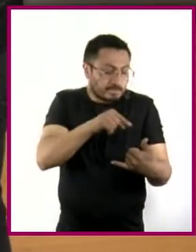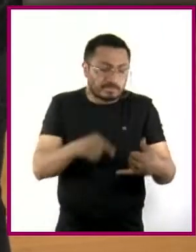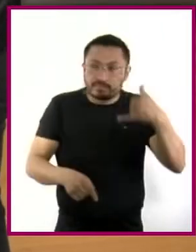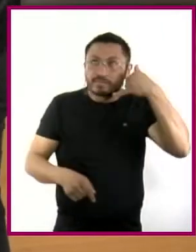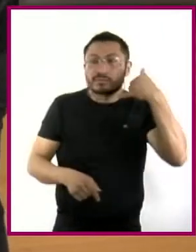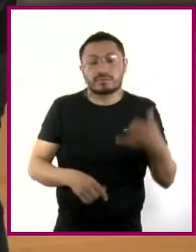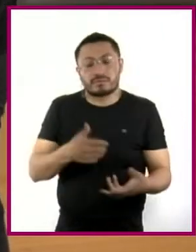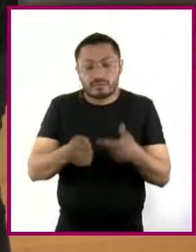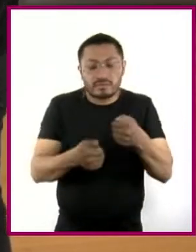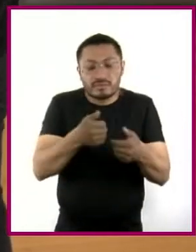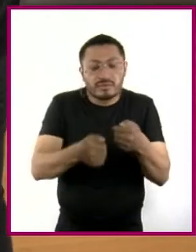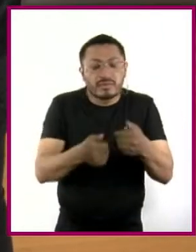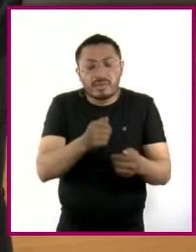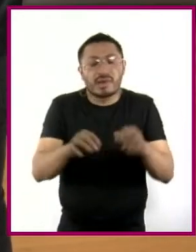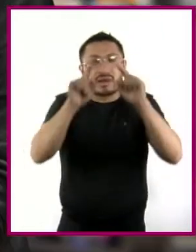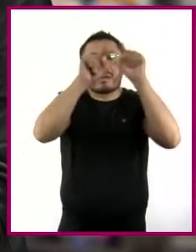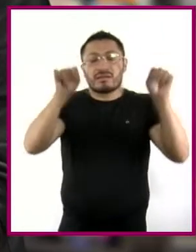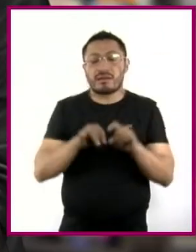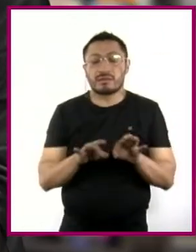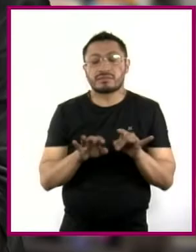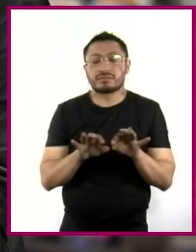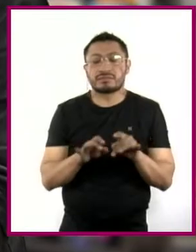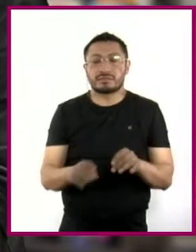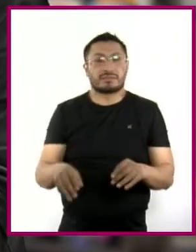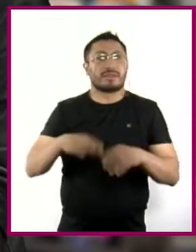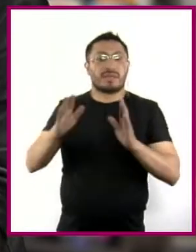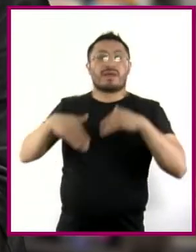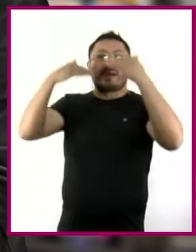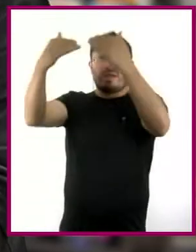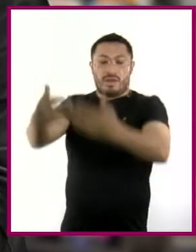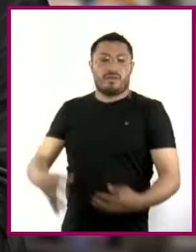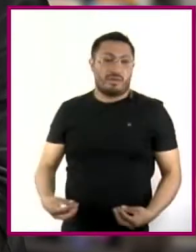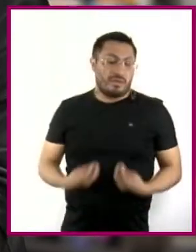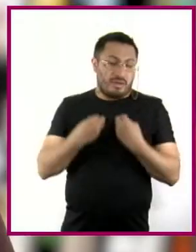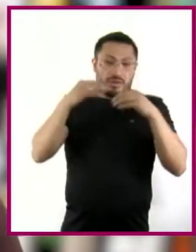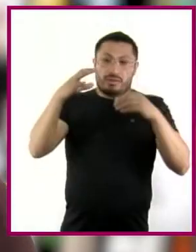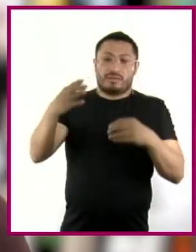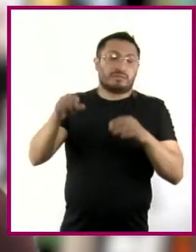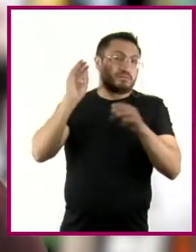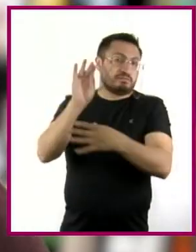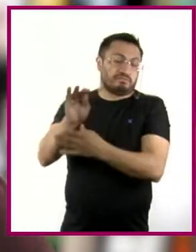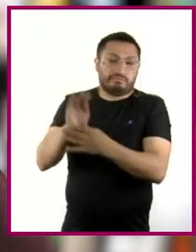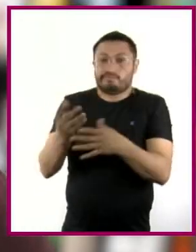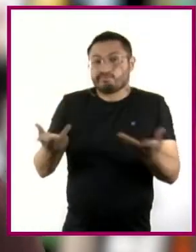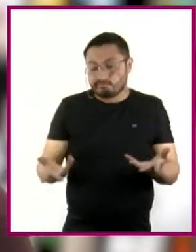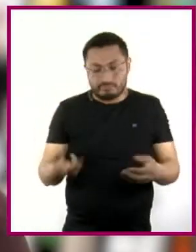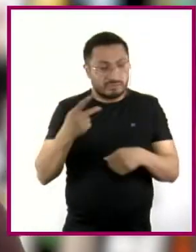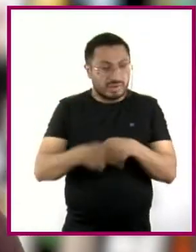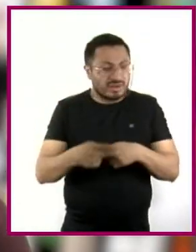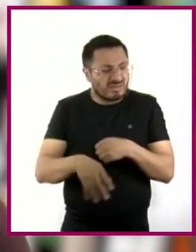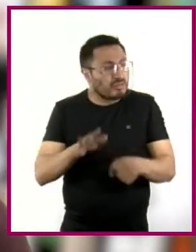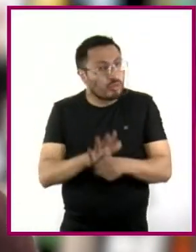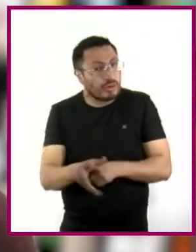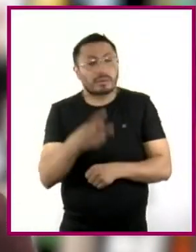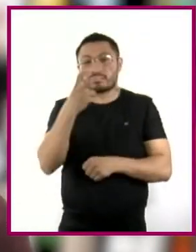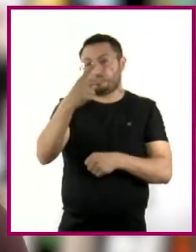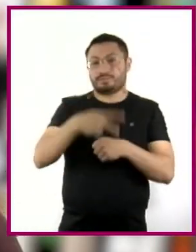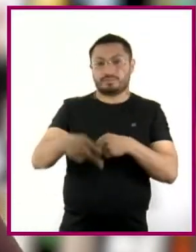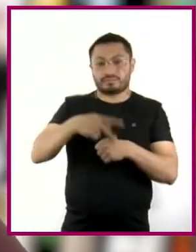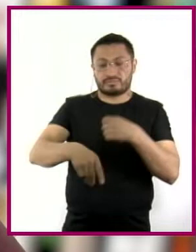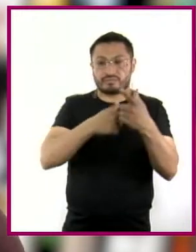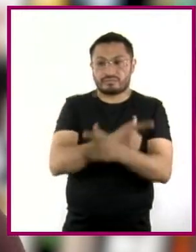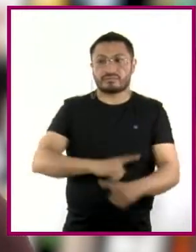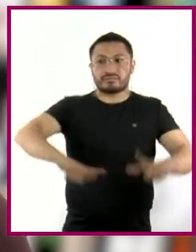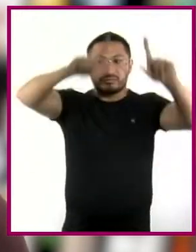no toman en cuenta el mundo de afuera. Ah, ya. ¿Qué riesgos va a haber? Pues justamente el riesgo de perder la